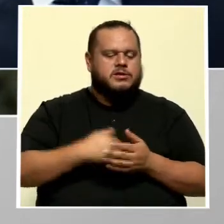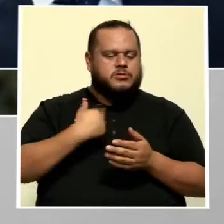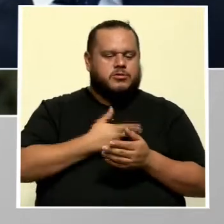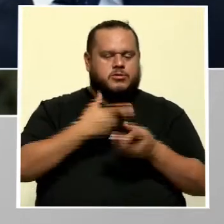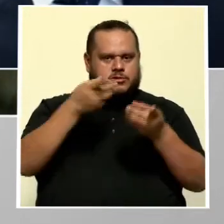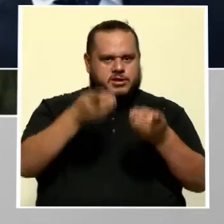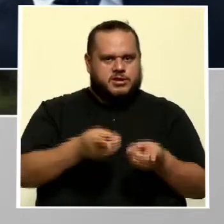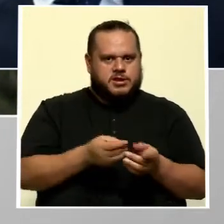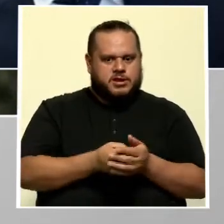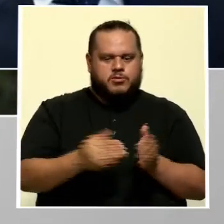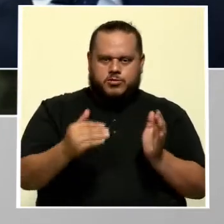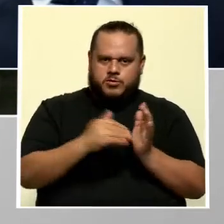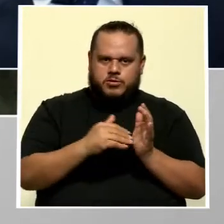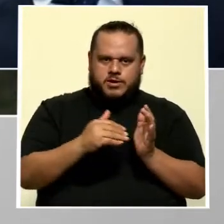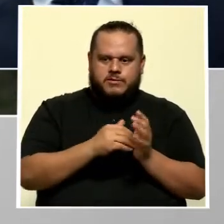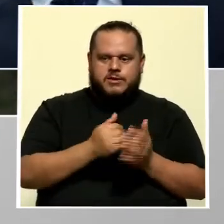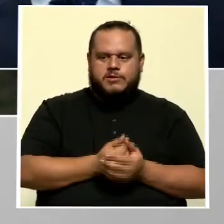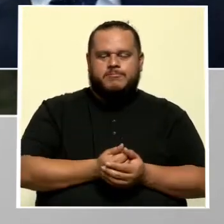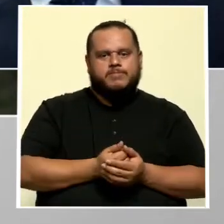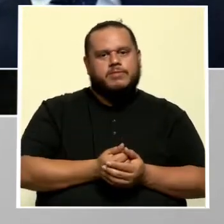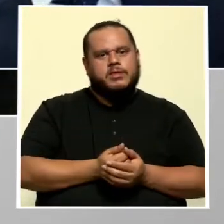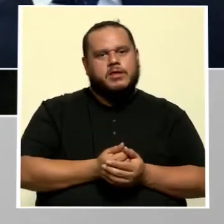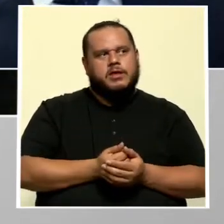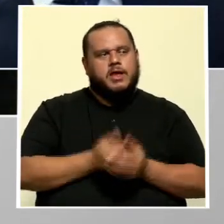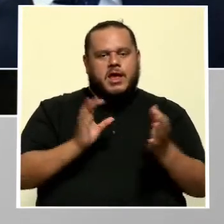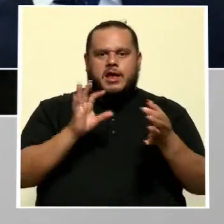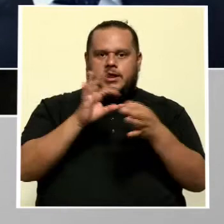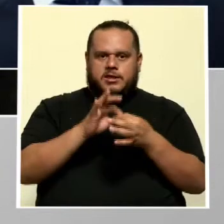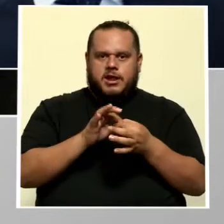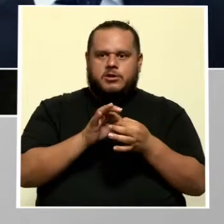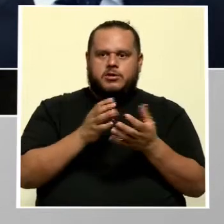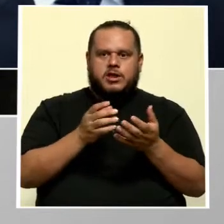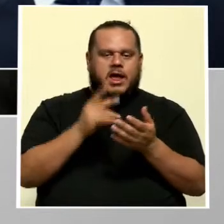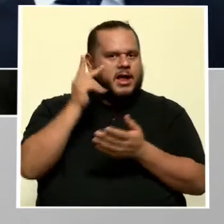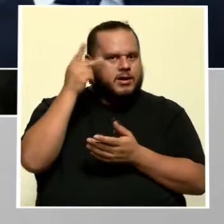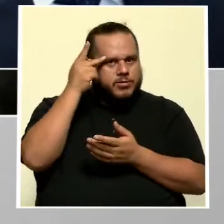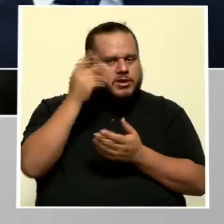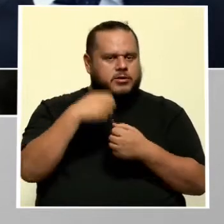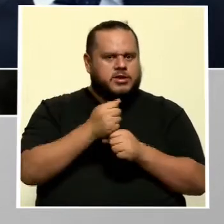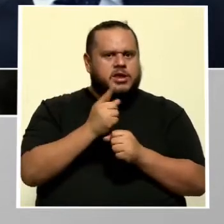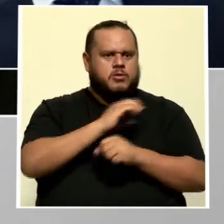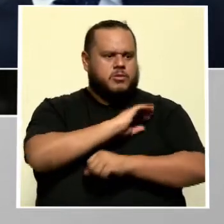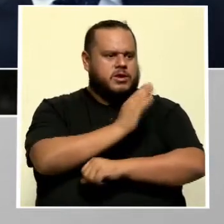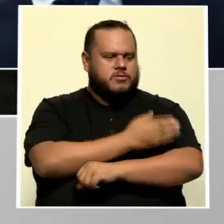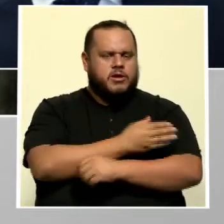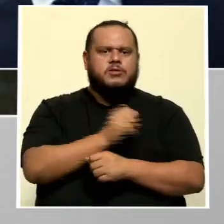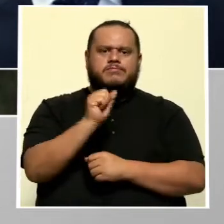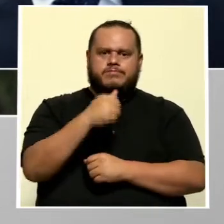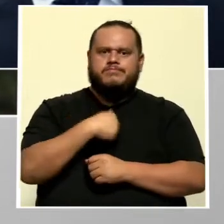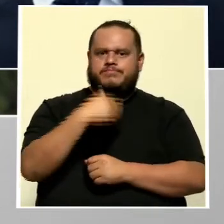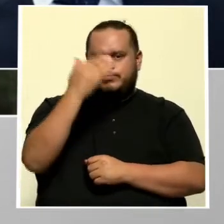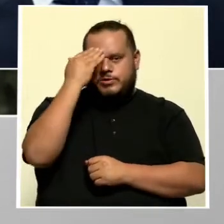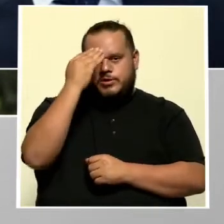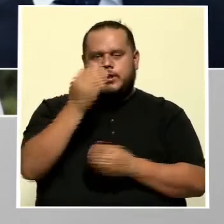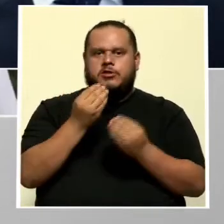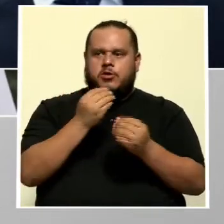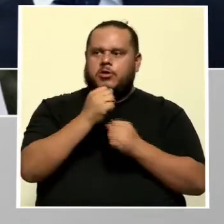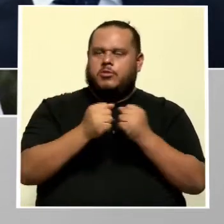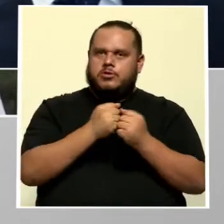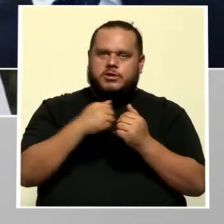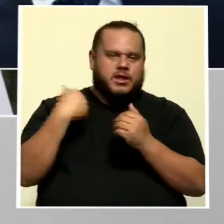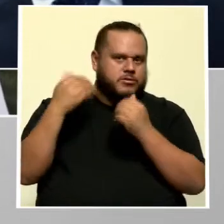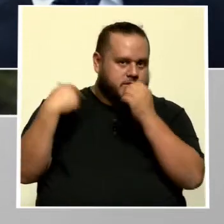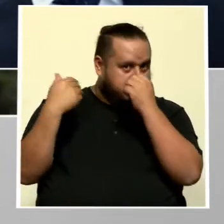decidimos nuevamente lanzarnos al ruedo político, hacer un esfuerzo. Sí, yo sé que son muchos años